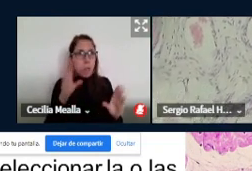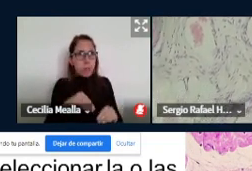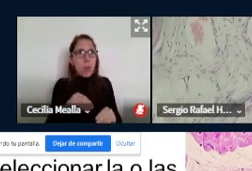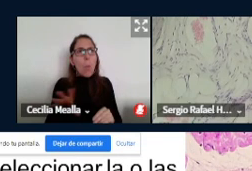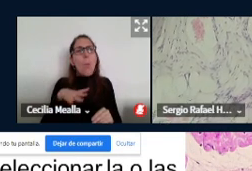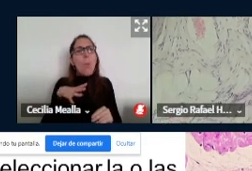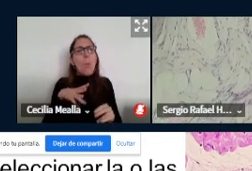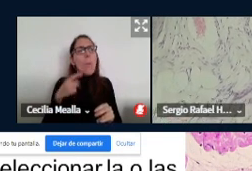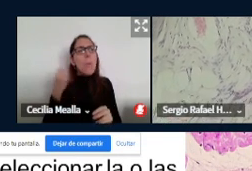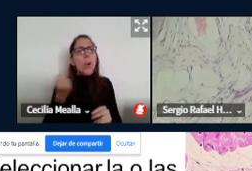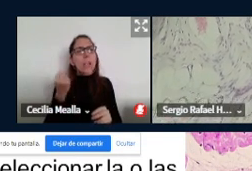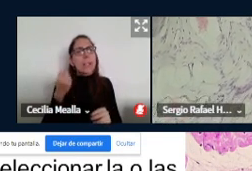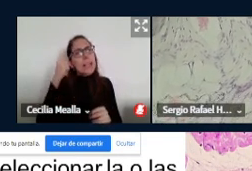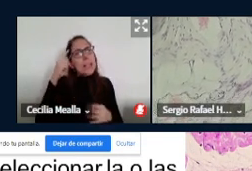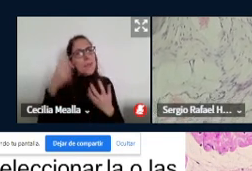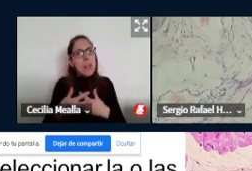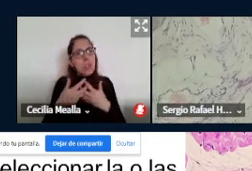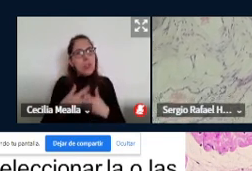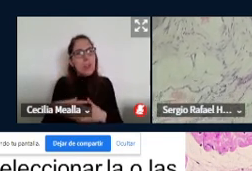razonarlo.